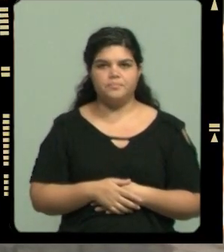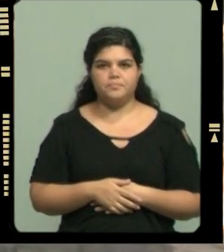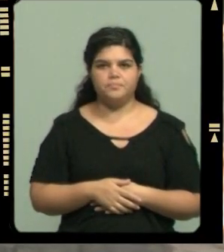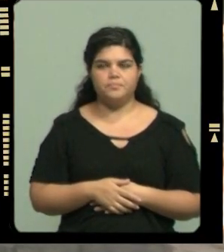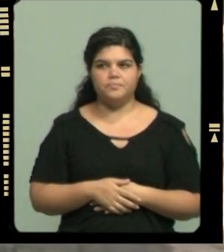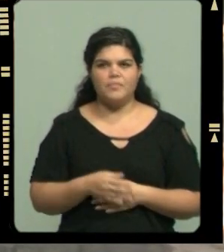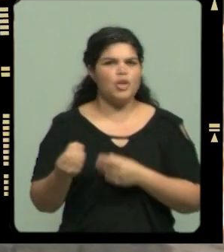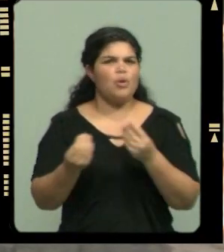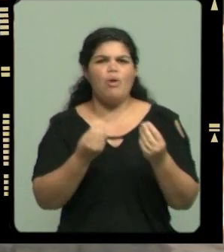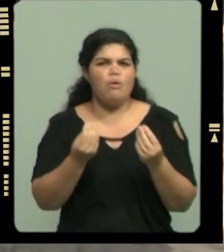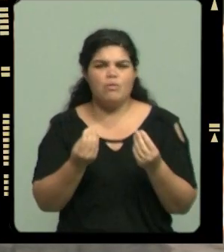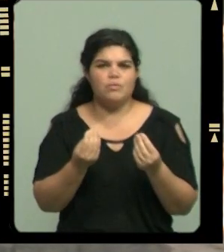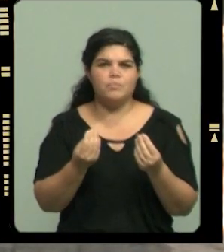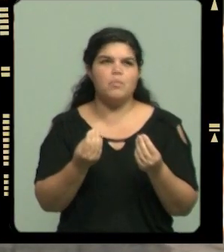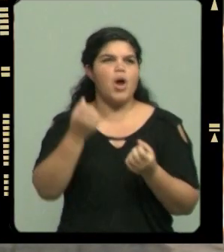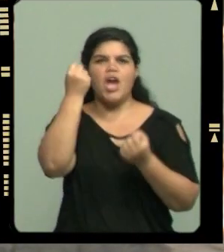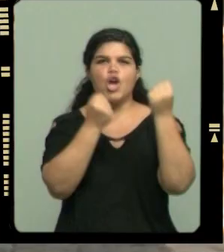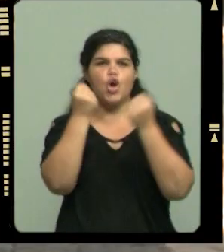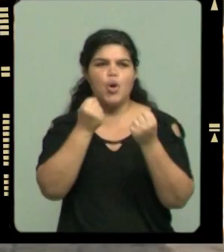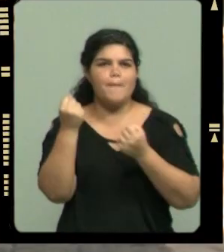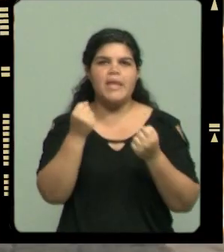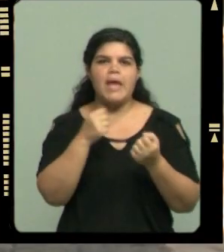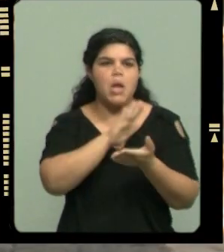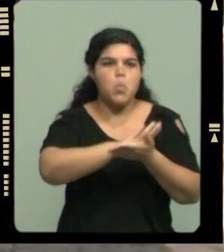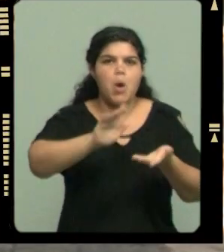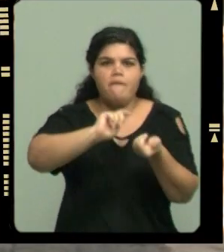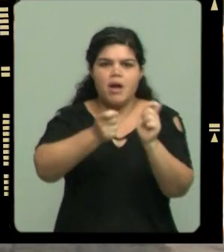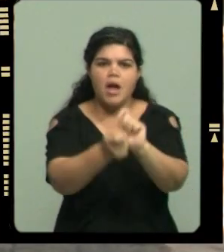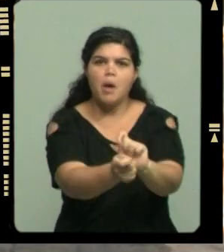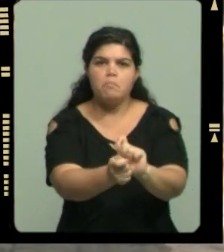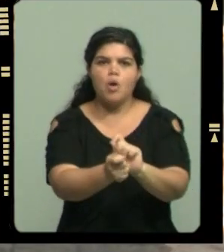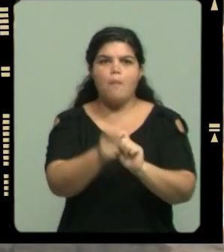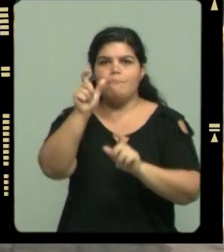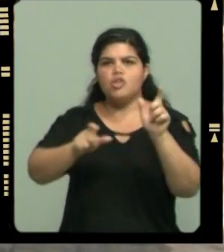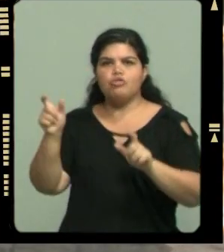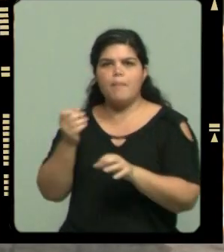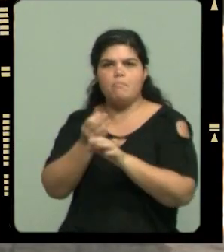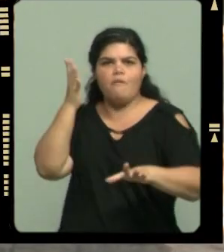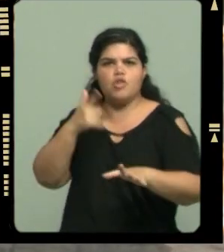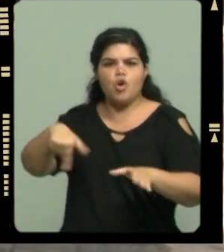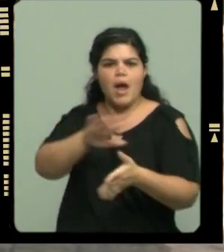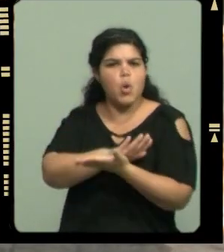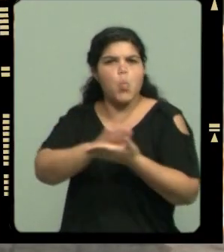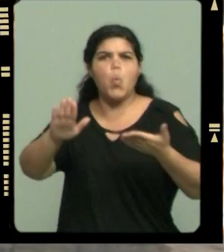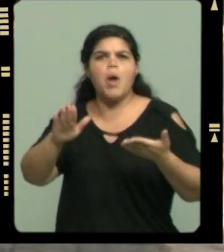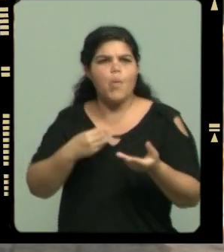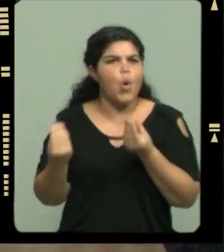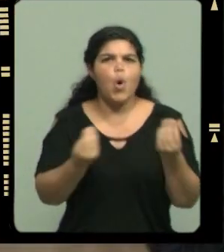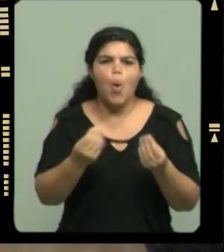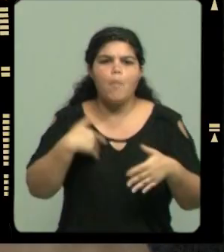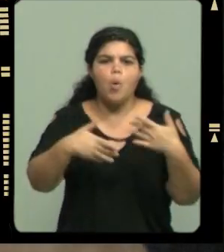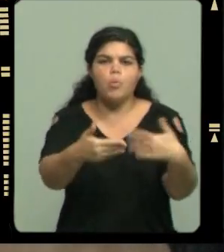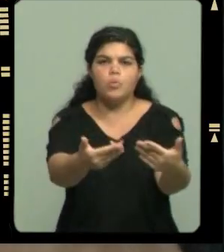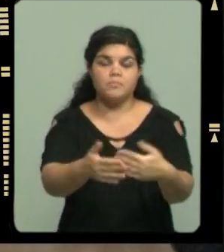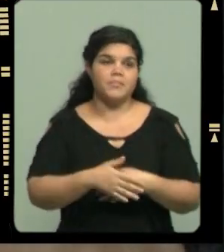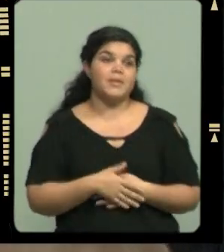para la nueva demanda que hay de la economía, de los profesionales, de los líderes. Sí, no es casualidad que estemos en